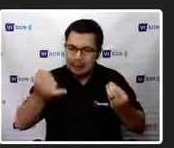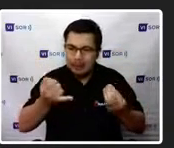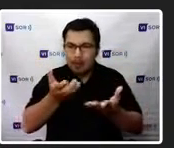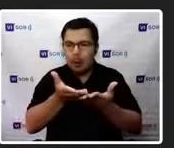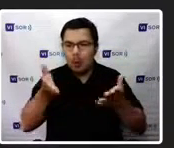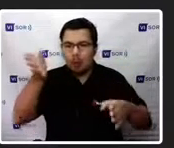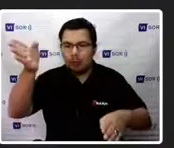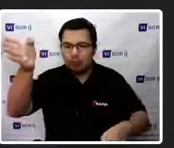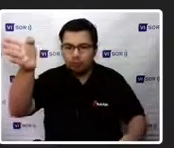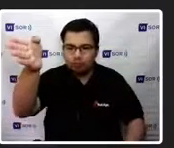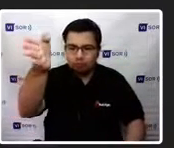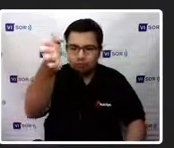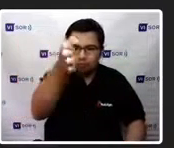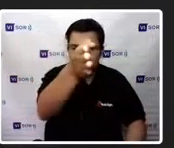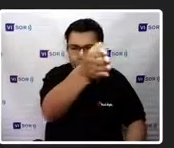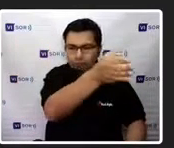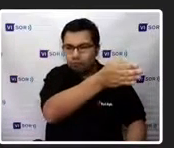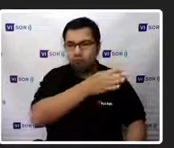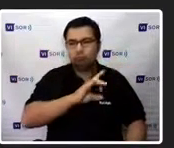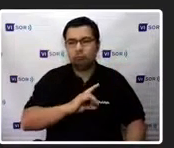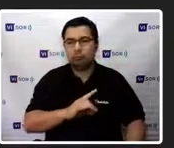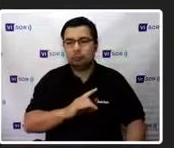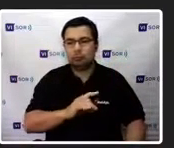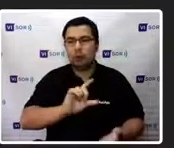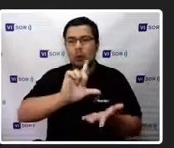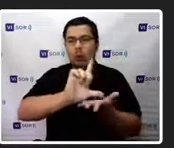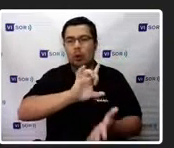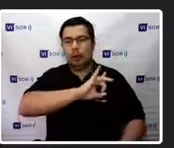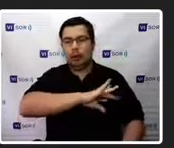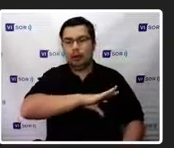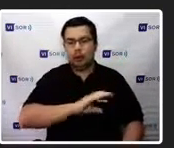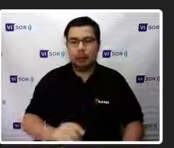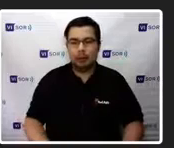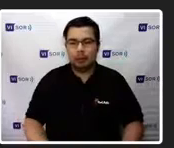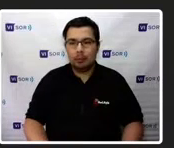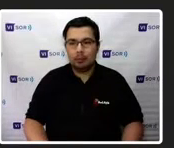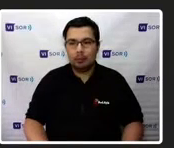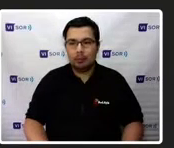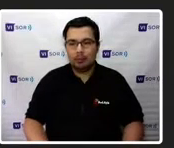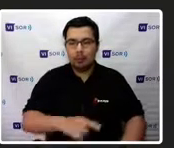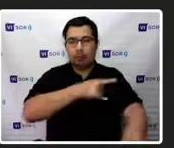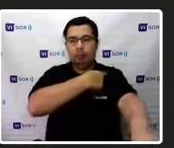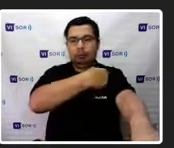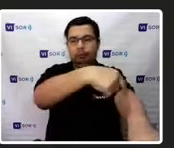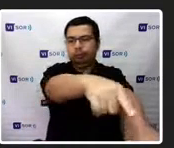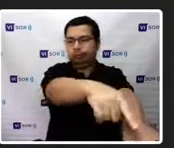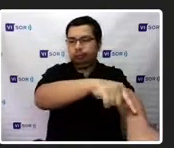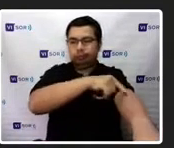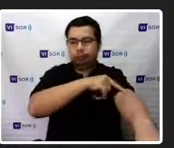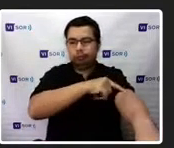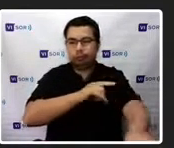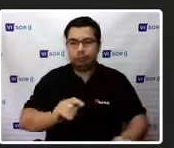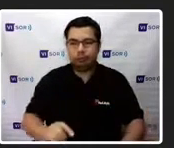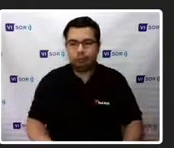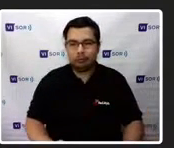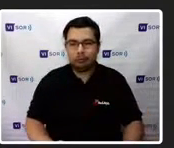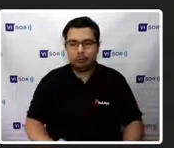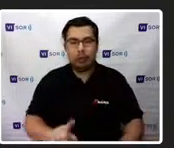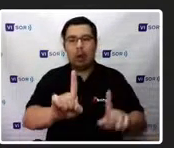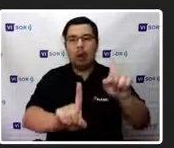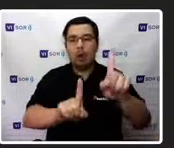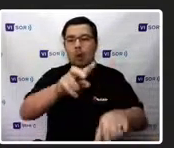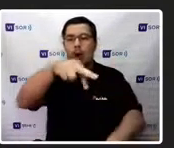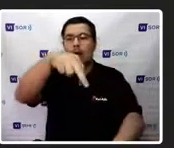Chile, no solamente en Santiago. Hay actividades que se hacen hacia el norte del país, otras acá, ¿no es cierto?, en la región